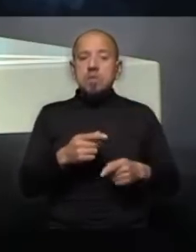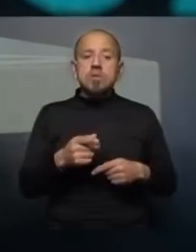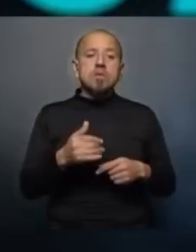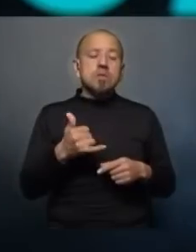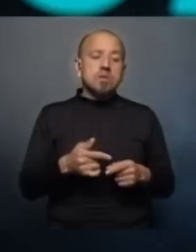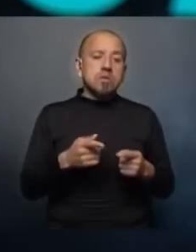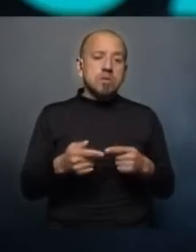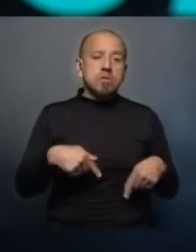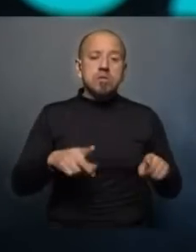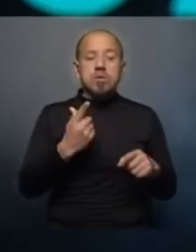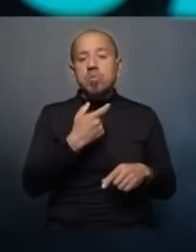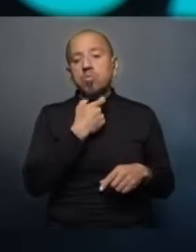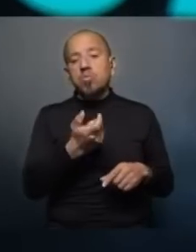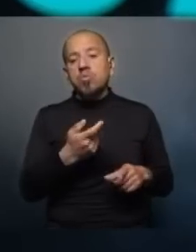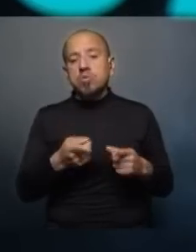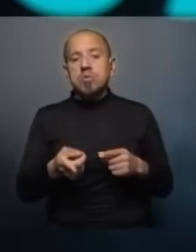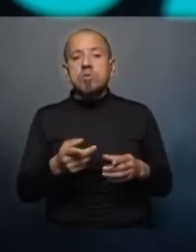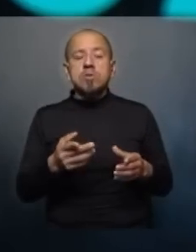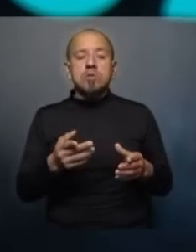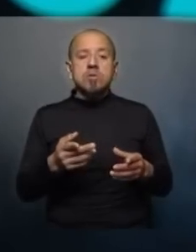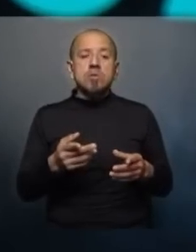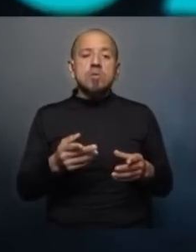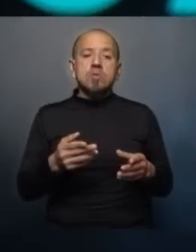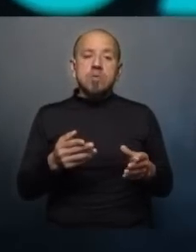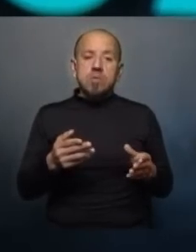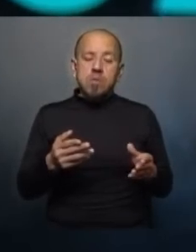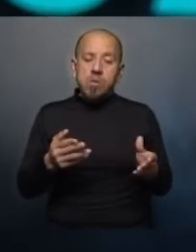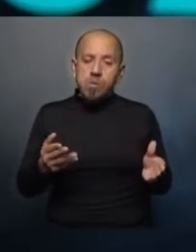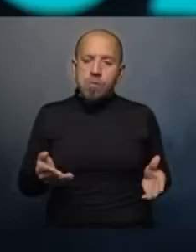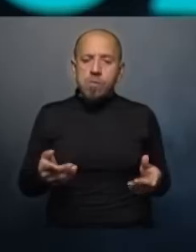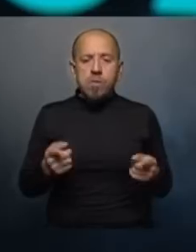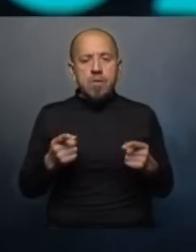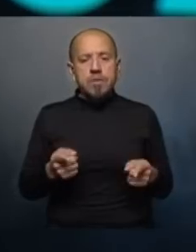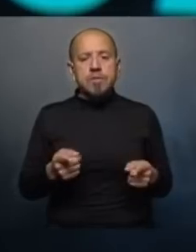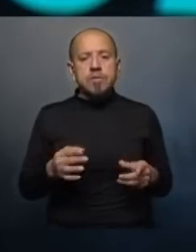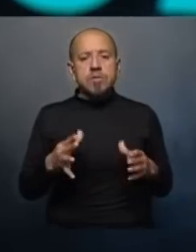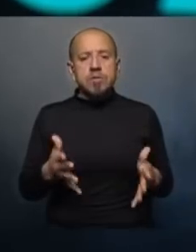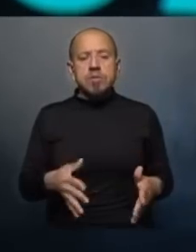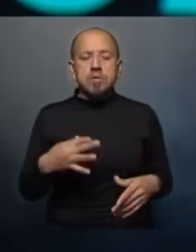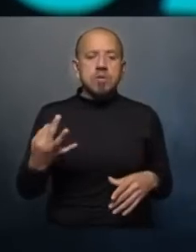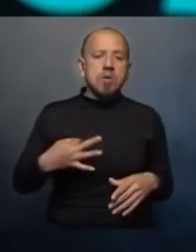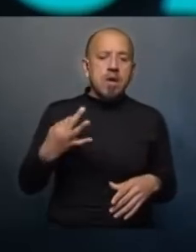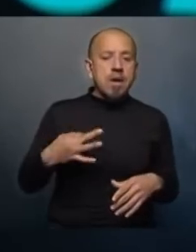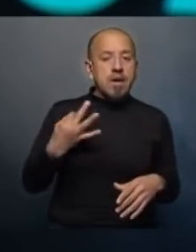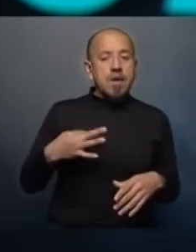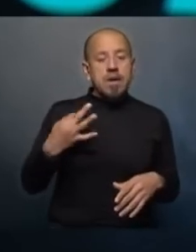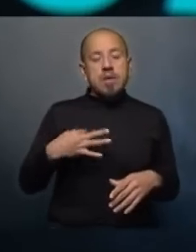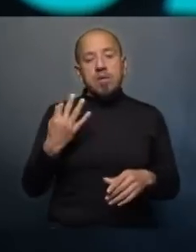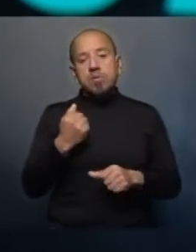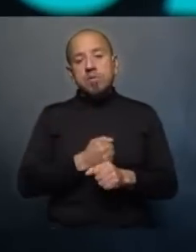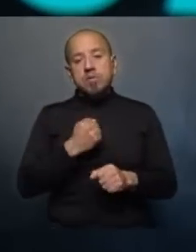que tiene voz y que su voz Es escuchada y Y eso es producto de años de trabajo y